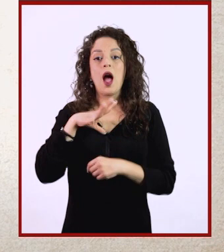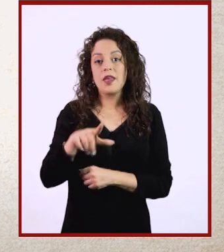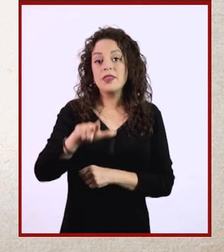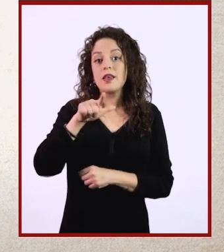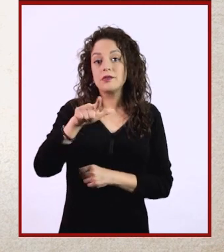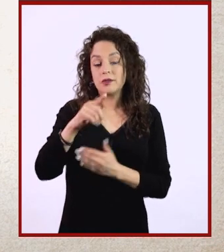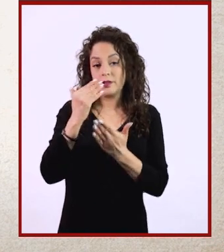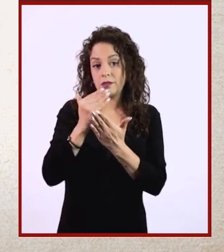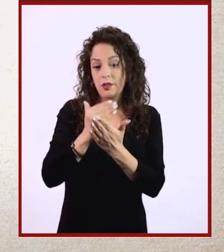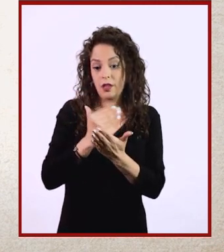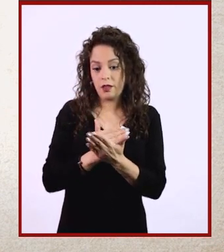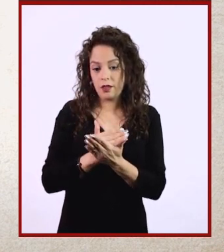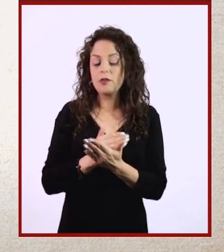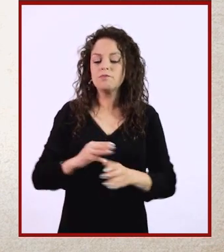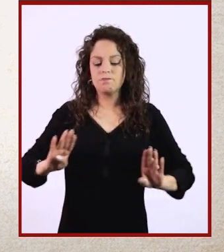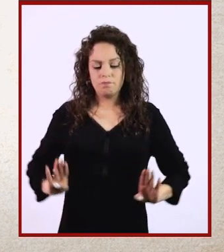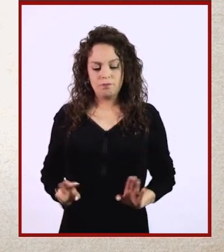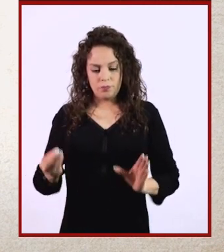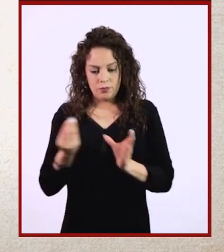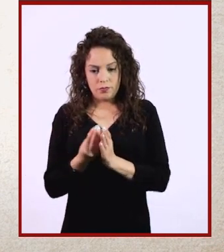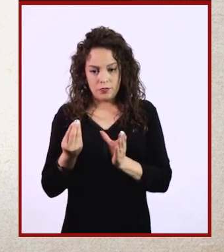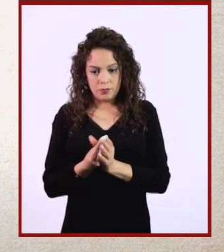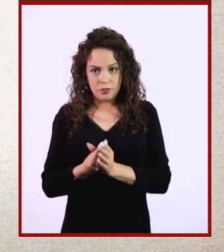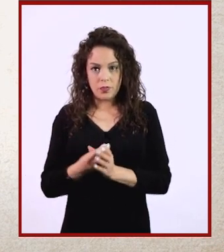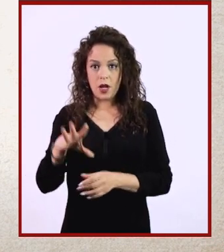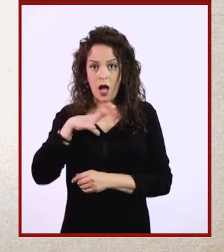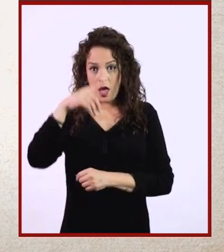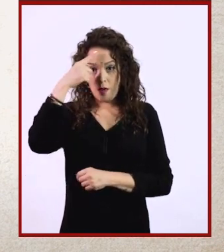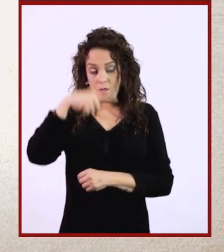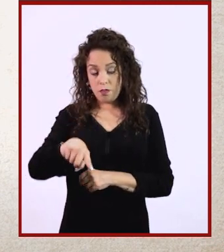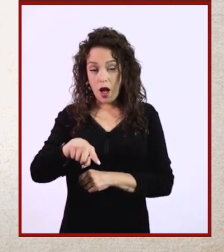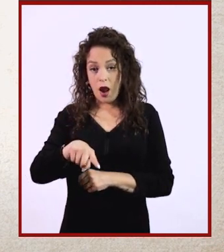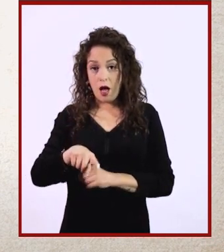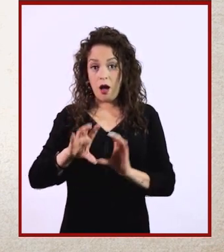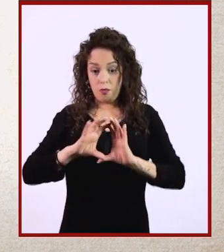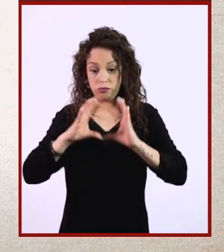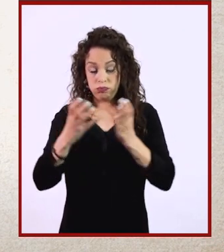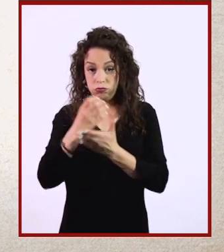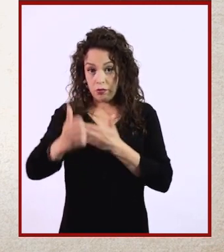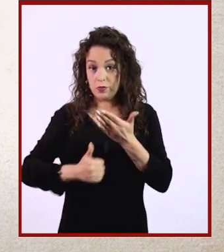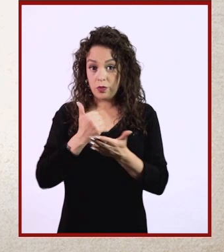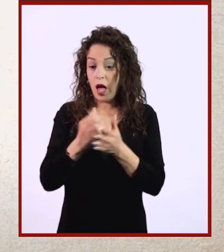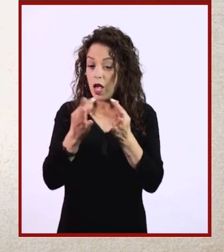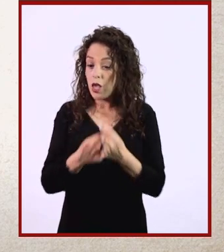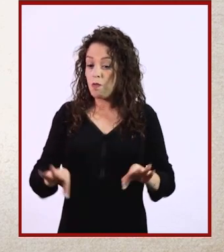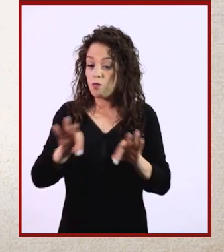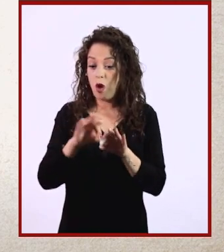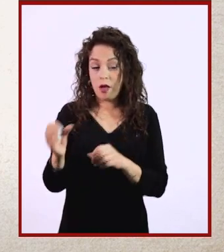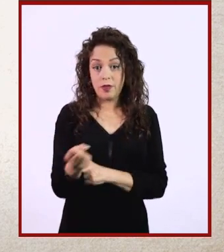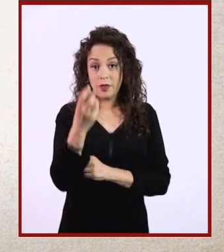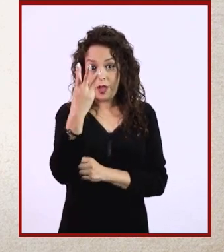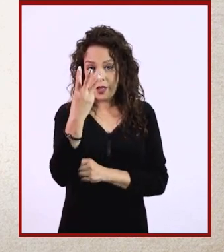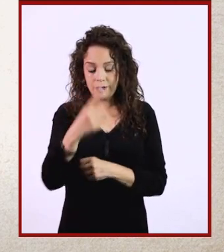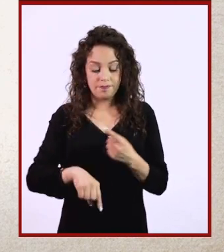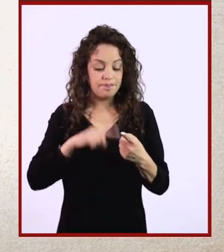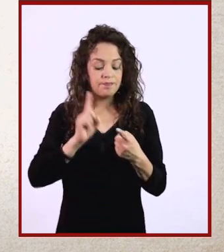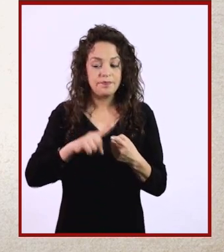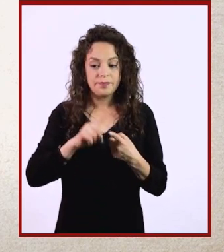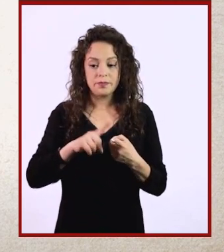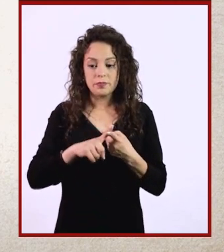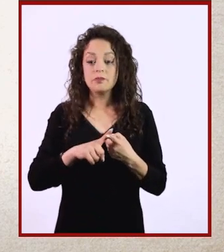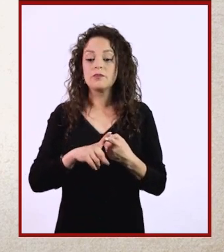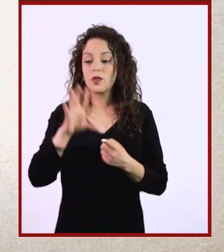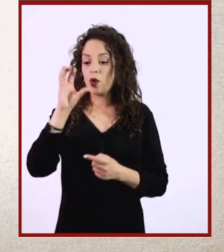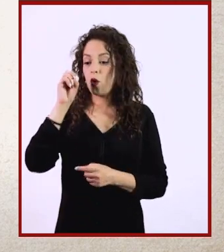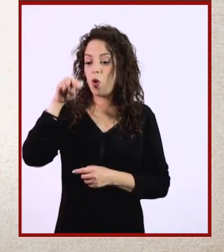las características que deben existir en los ciudadanos globales, creo que vale la pena que destaquemos 3. El primero, ser conscientes